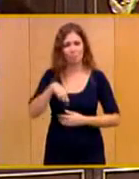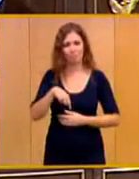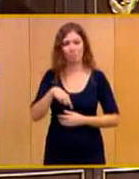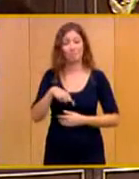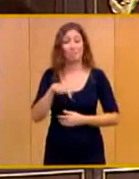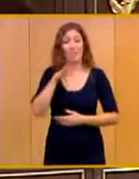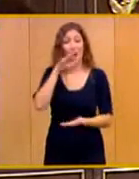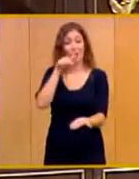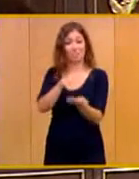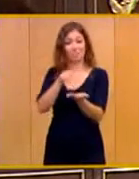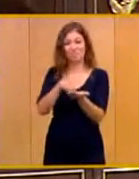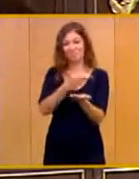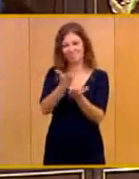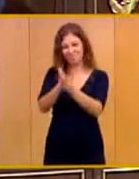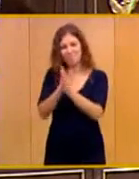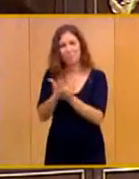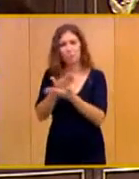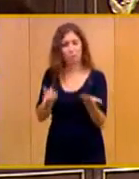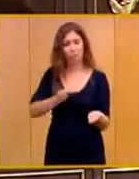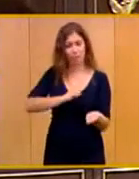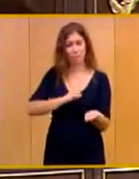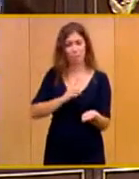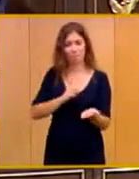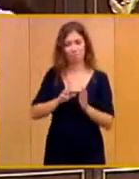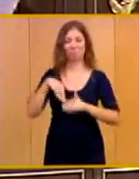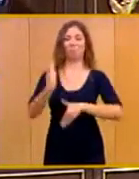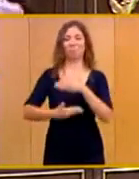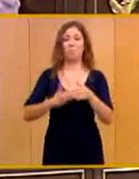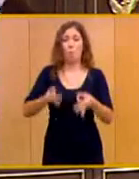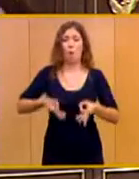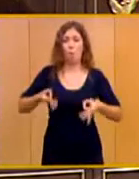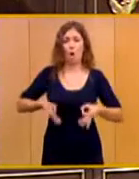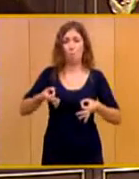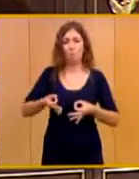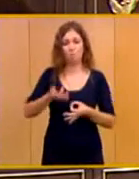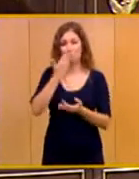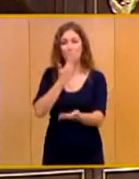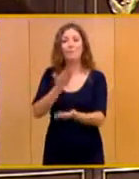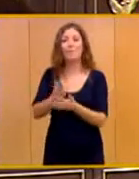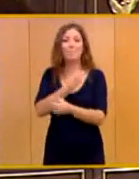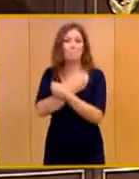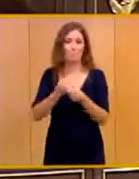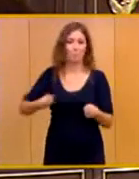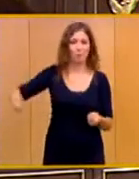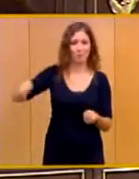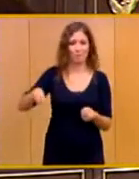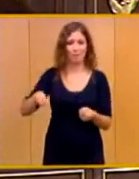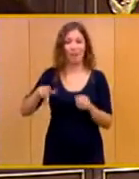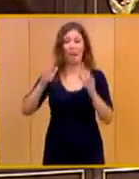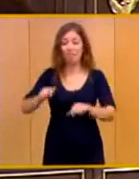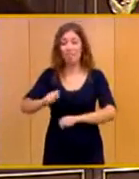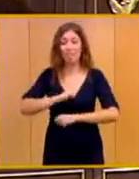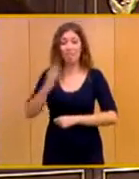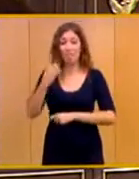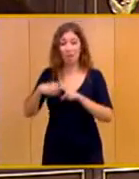la confianza de los españoles para continuar igual es pedir lo imposible para retrasar lo